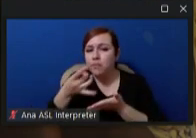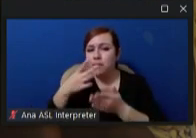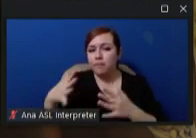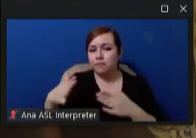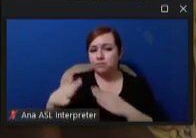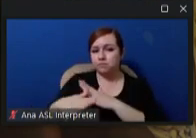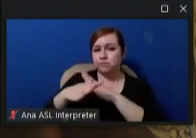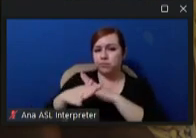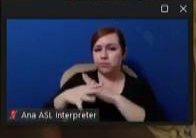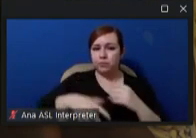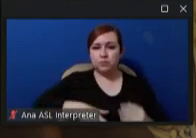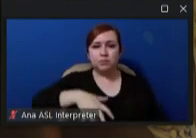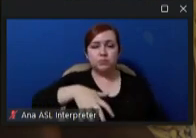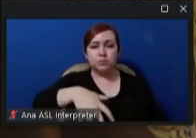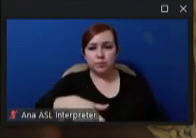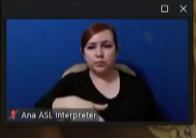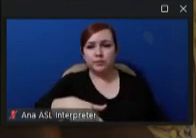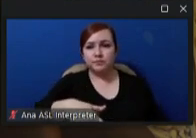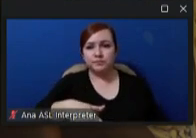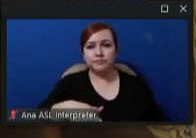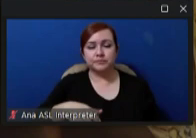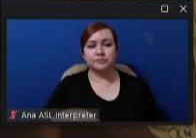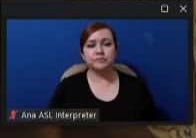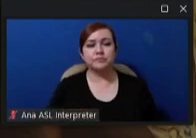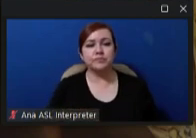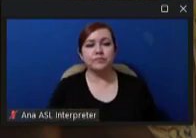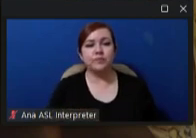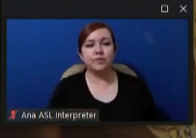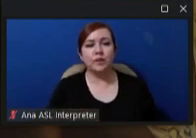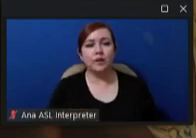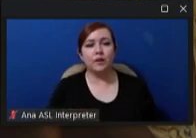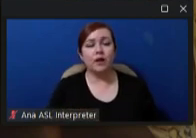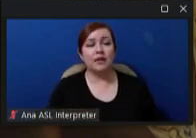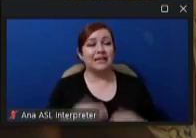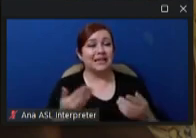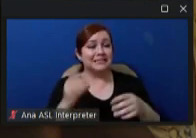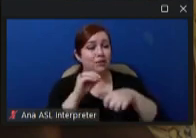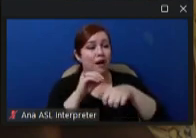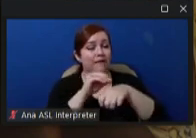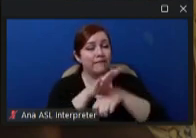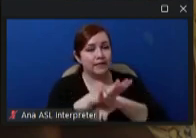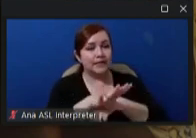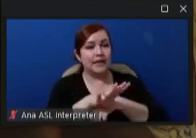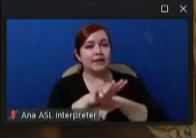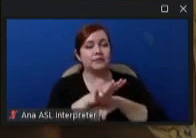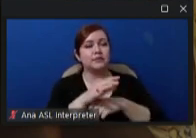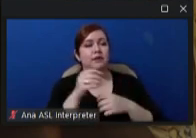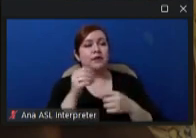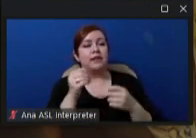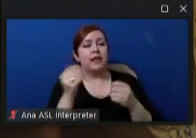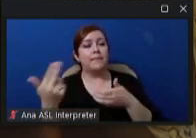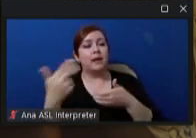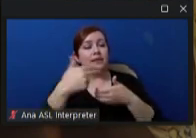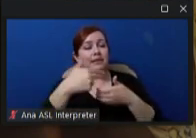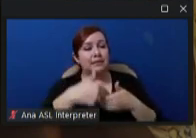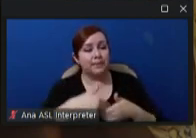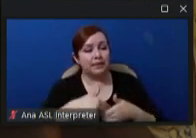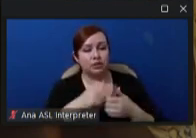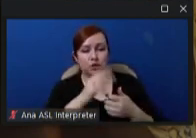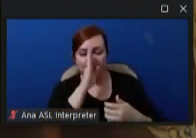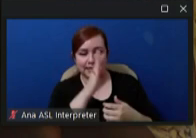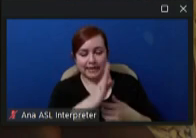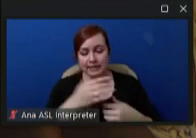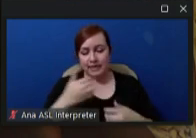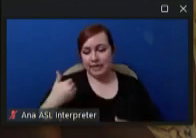estas siguen siendo afectadas por factores que vulneran la participación directa de las niñas y